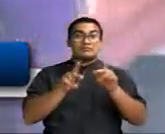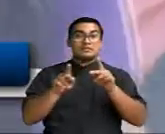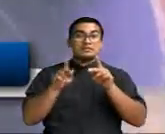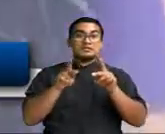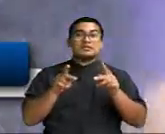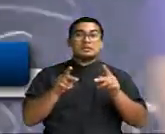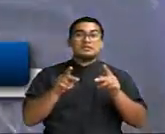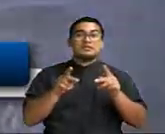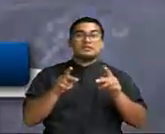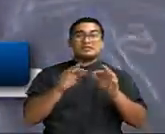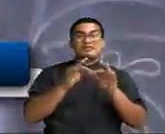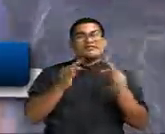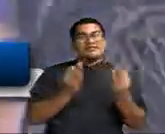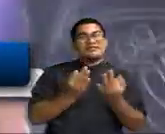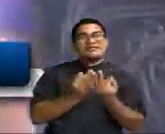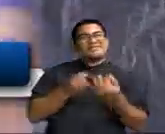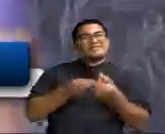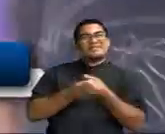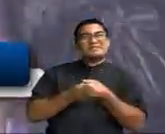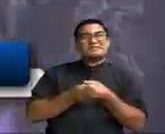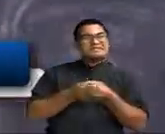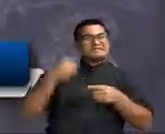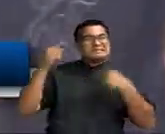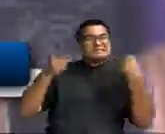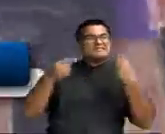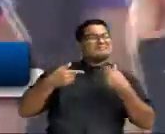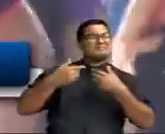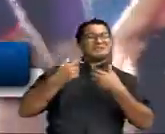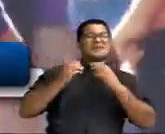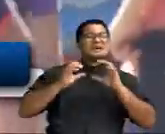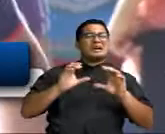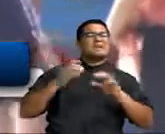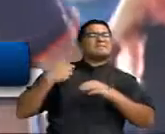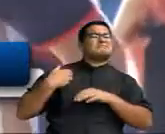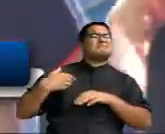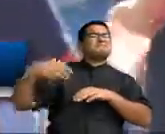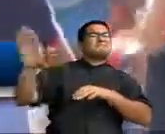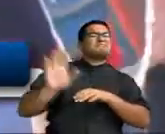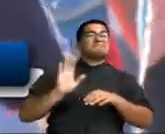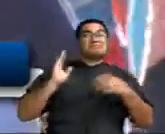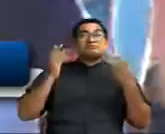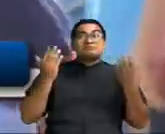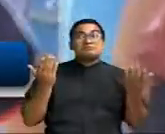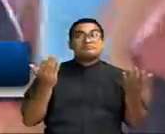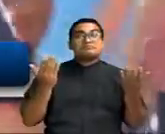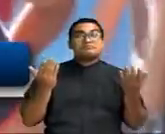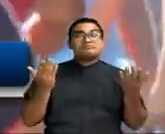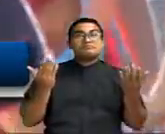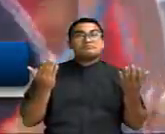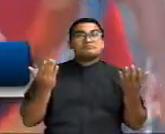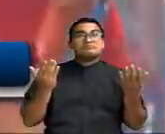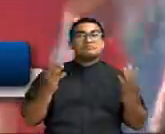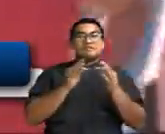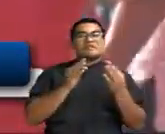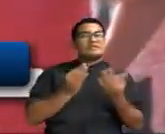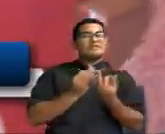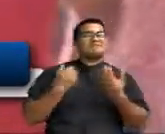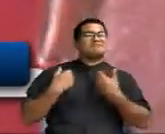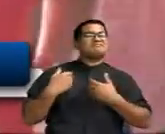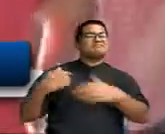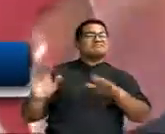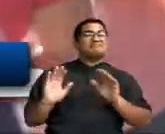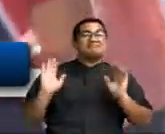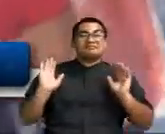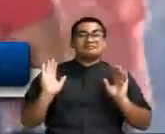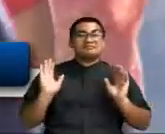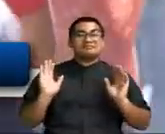pues no tienen apoyo familiar por el mismo estigma o porque no quieren lidiar, como dicen, con esta persona en